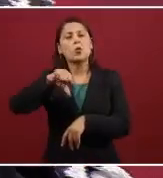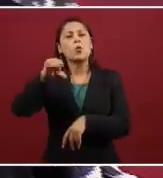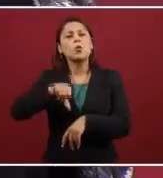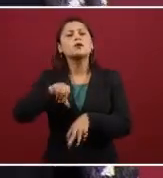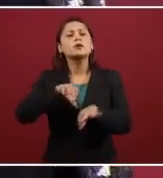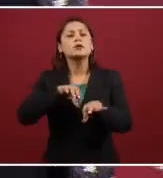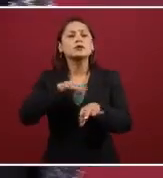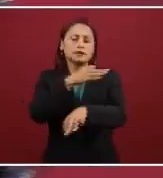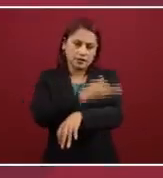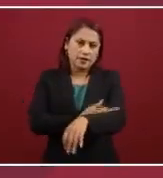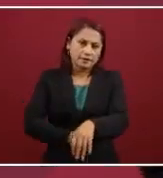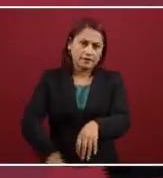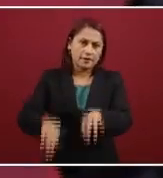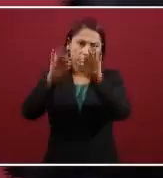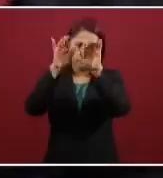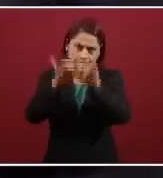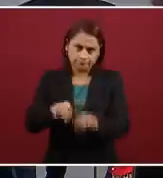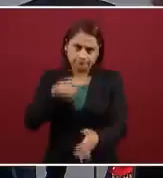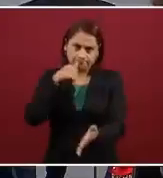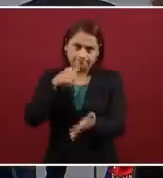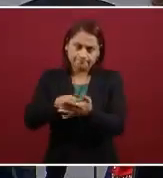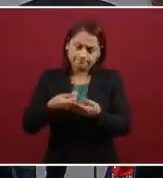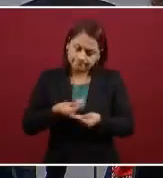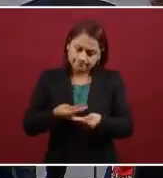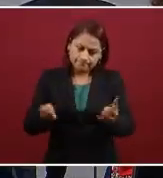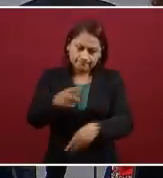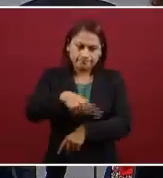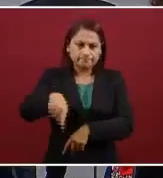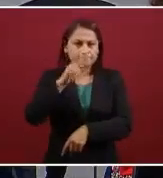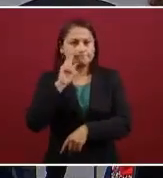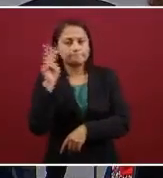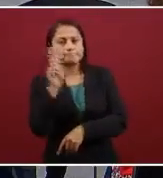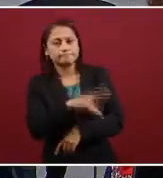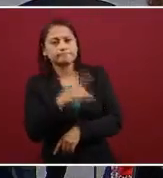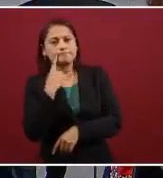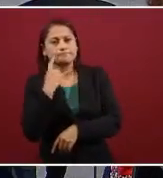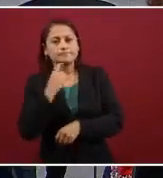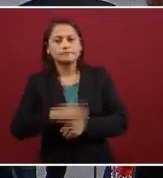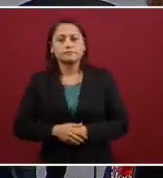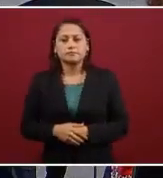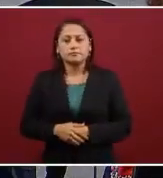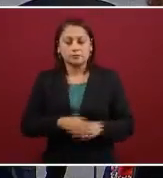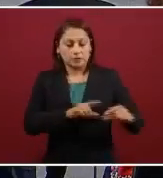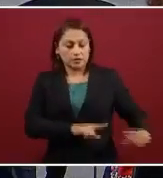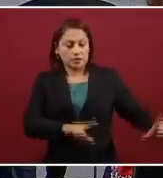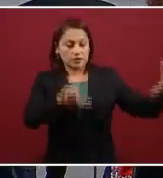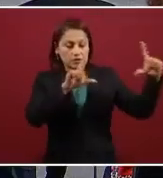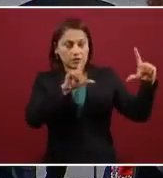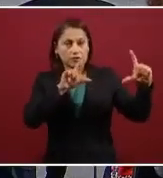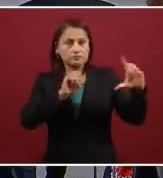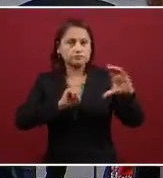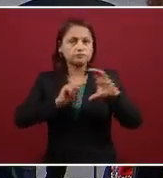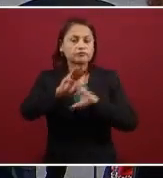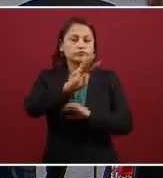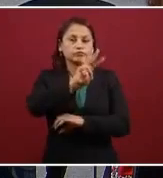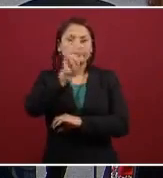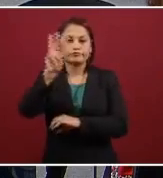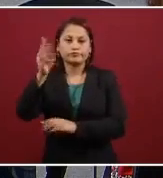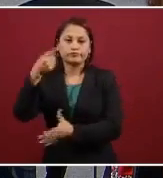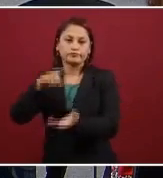cuáles son. De verdad, muchas gracias. Y va a estar colgada la presentación en la página de la Secretaría.